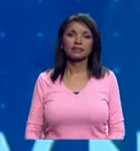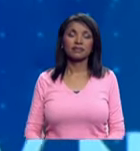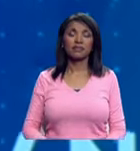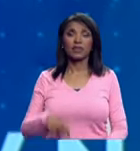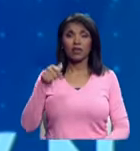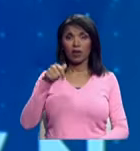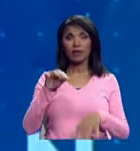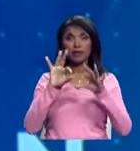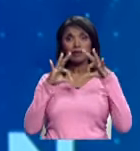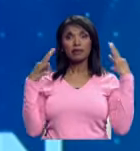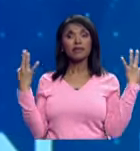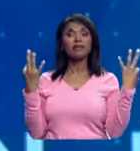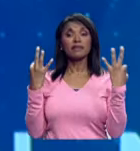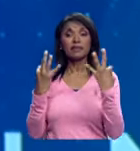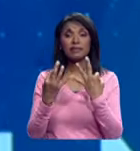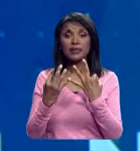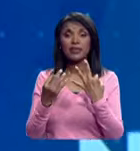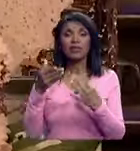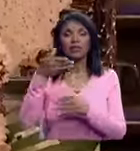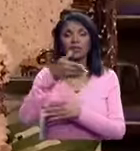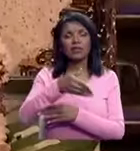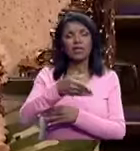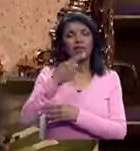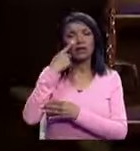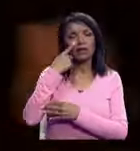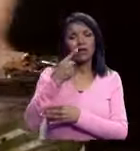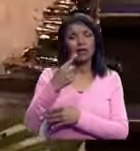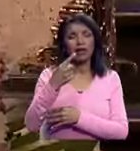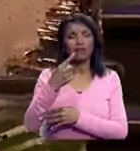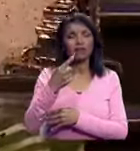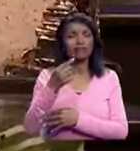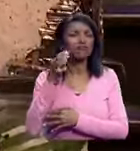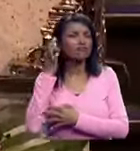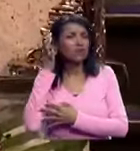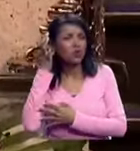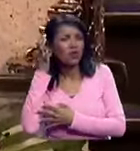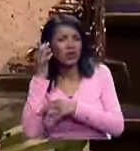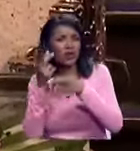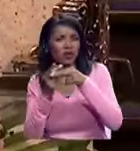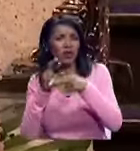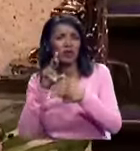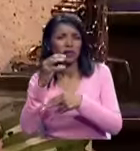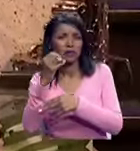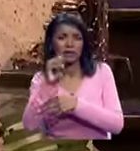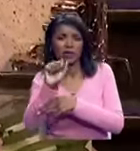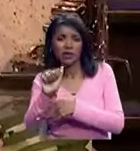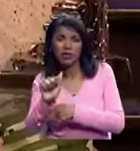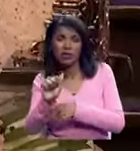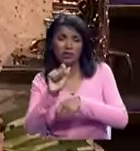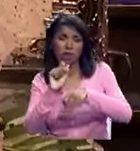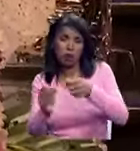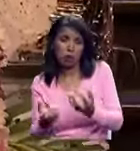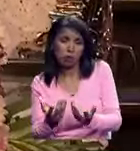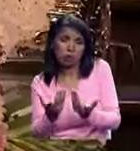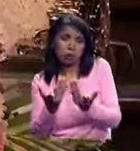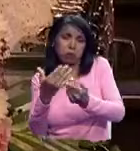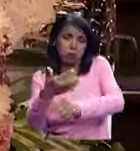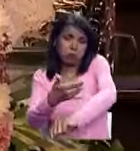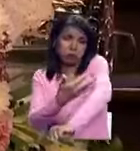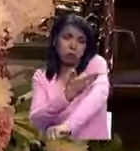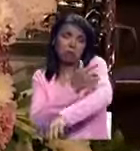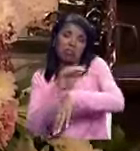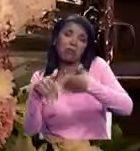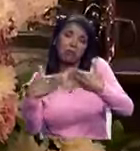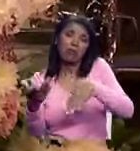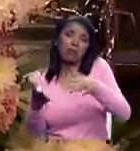Bien, y hoy familiares despiden a Rosa Rodríguez, la mujer que falleció tras ser quemada afuera de un kiosco en San Miguelito. Kaira Saldaña